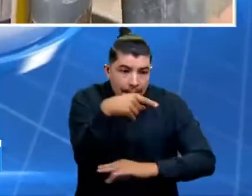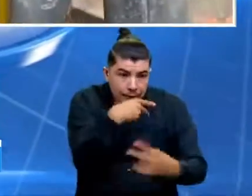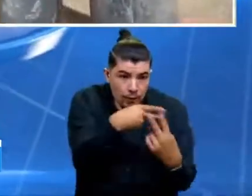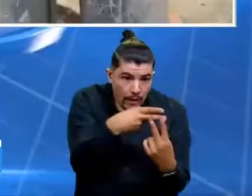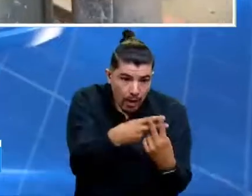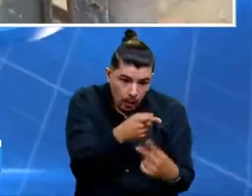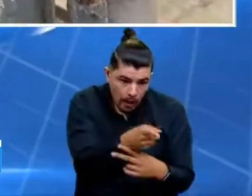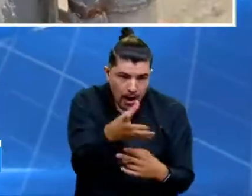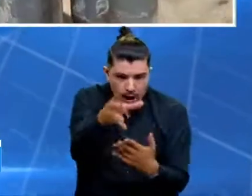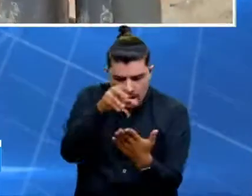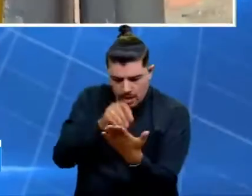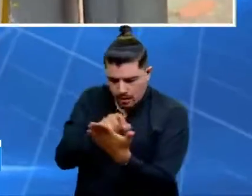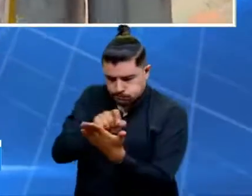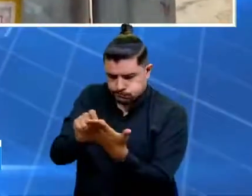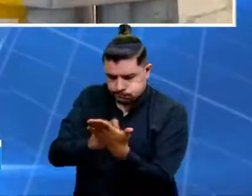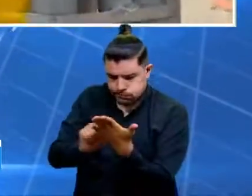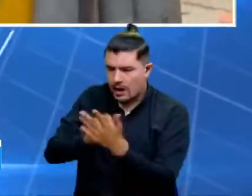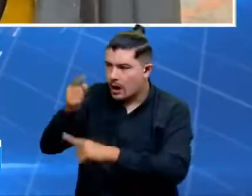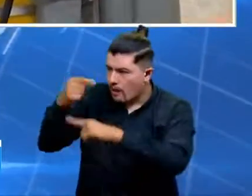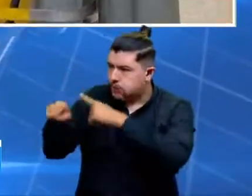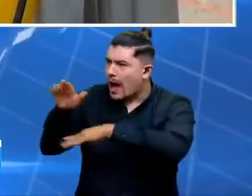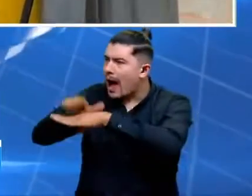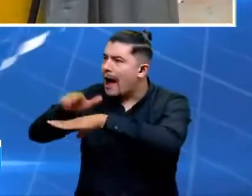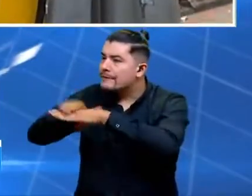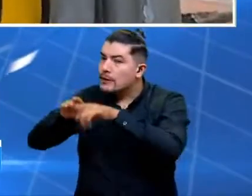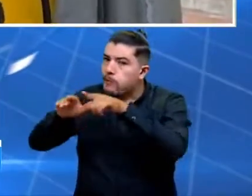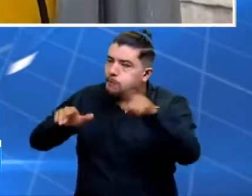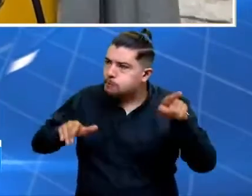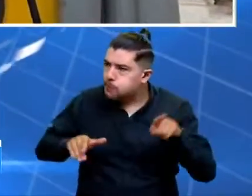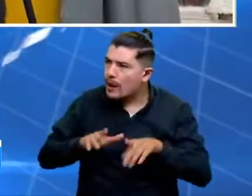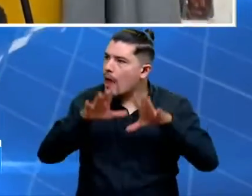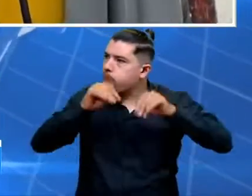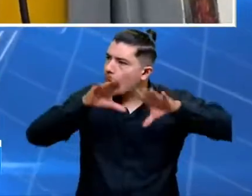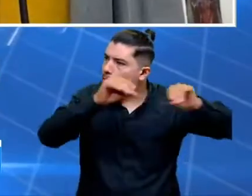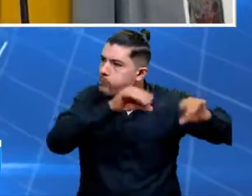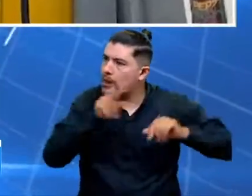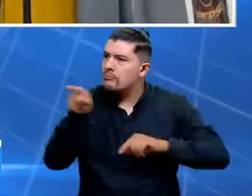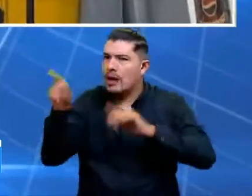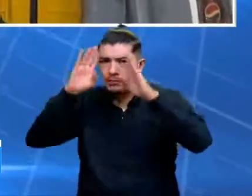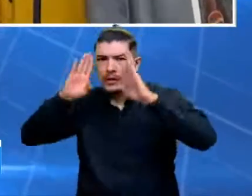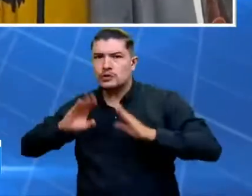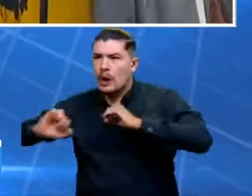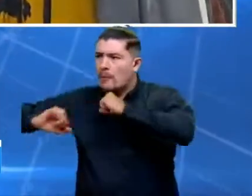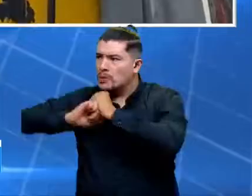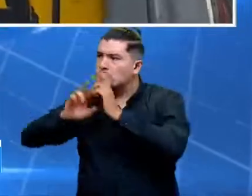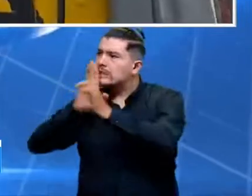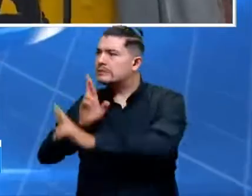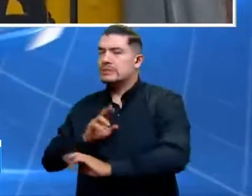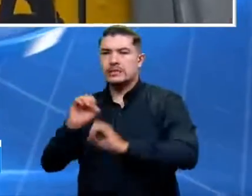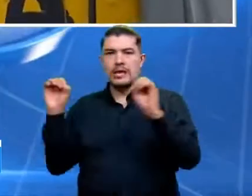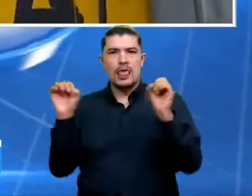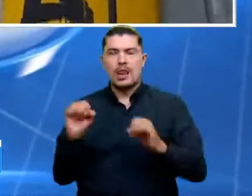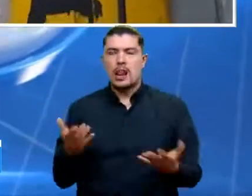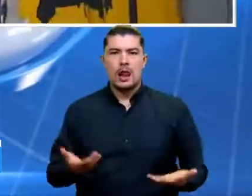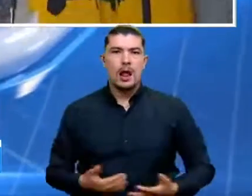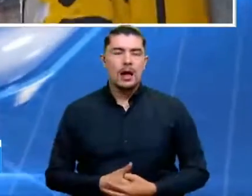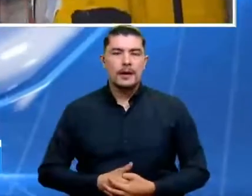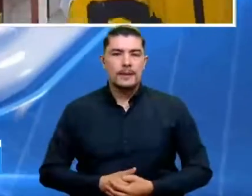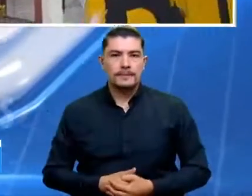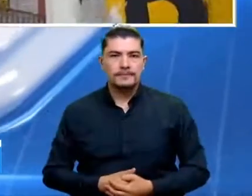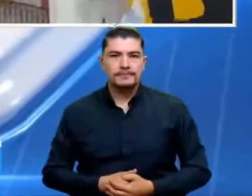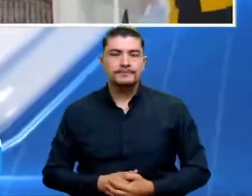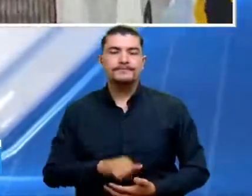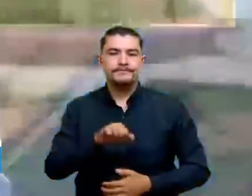requerimiento ante el llamado de la comunidad o de la Junta de Acción Comunal. Bueno, doña Clara, pues muchísimas gracias. Y ante esta situación,